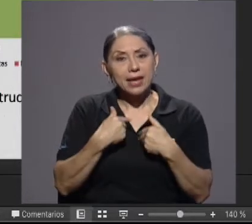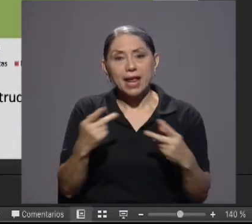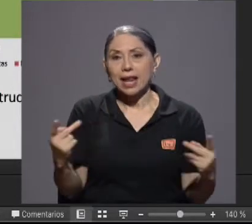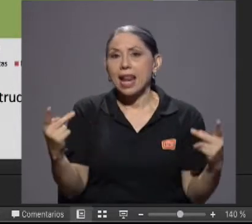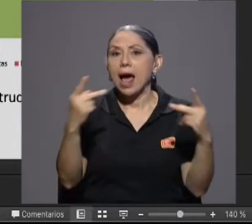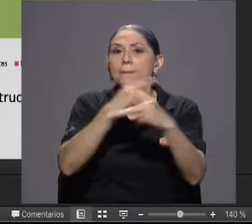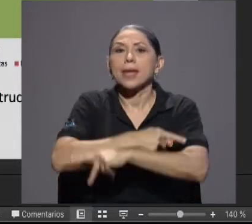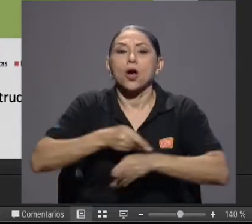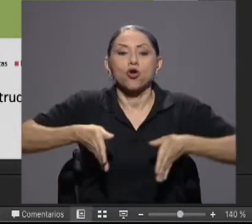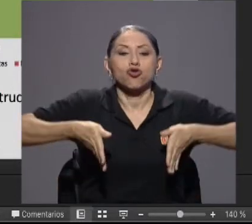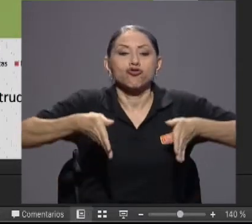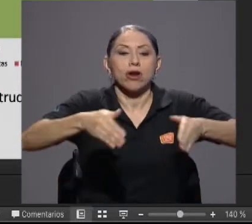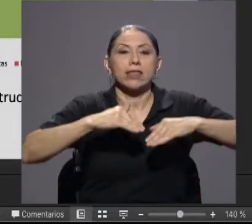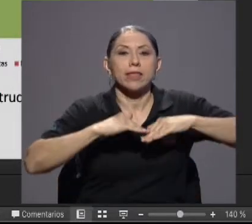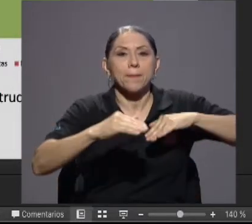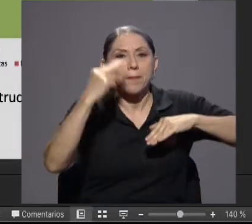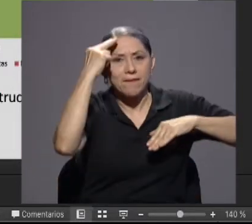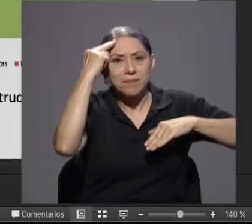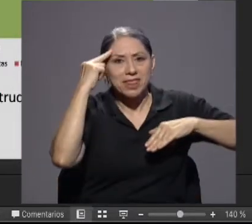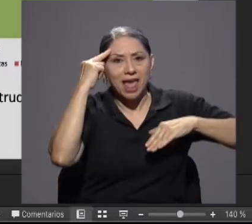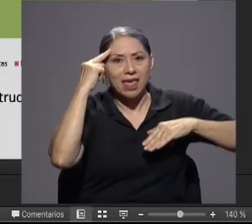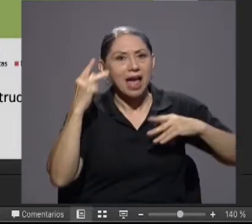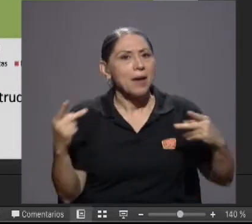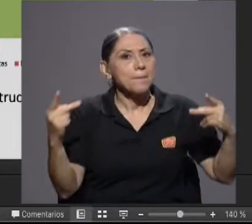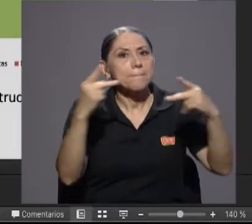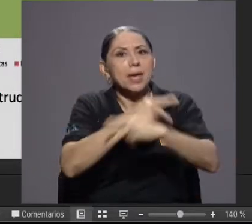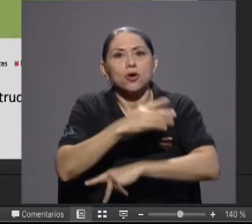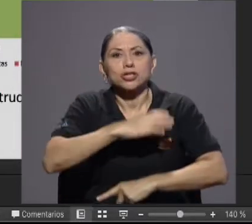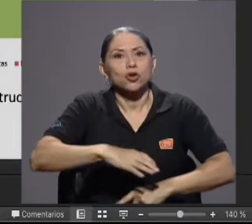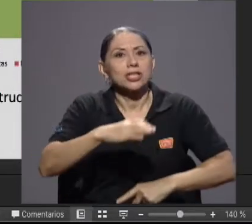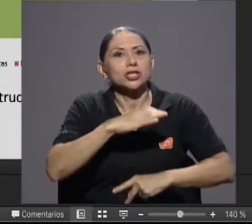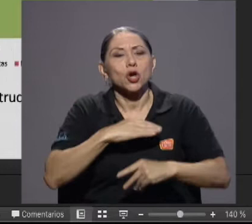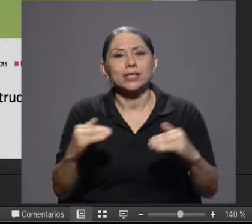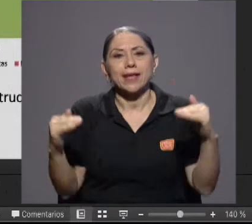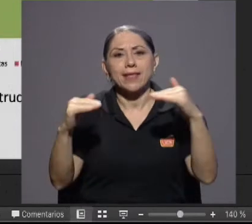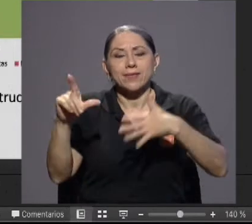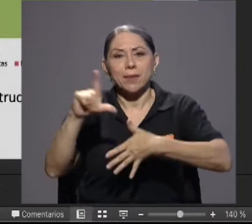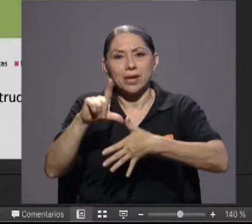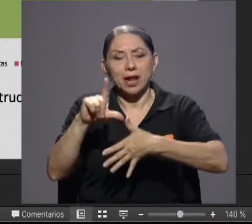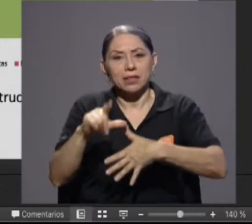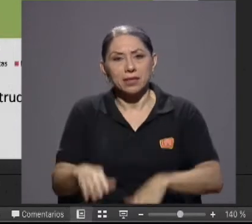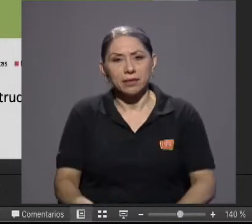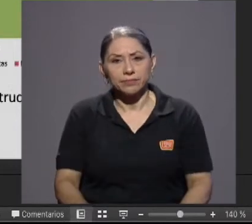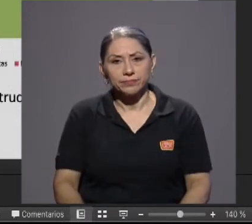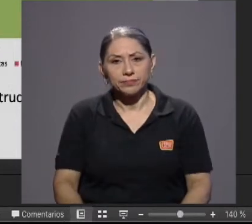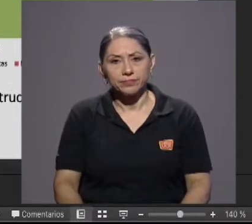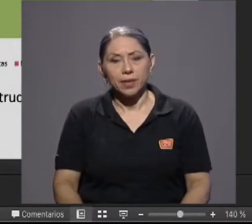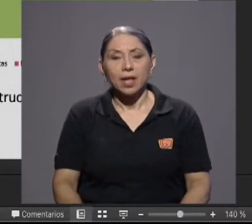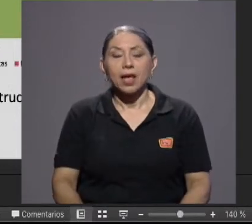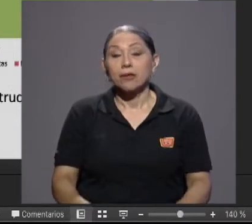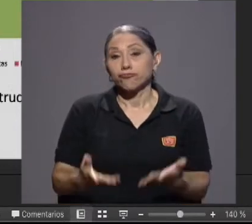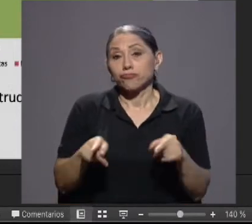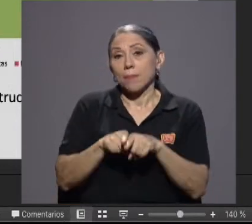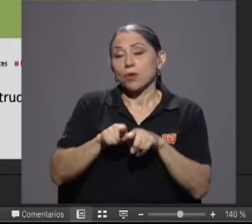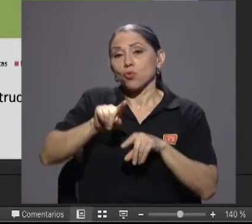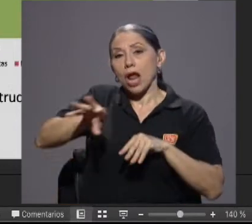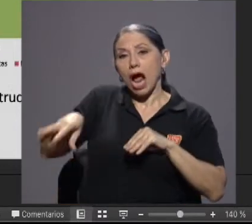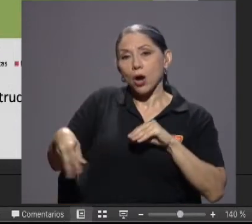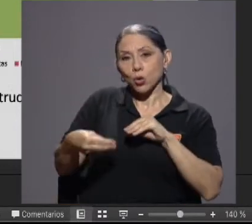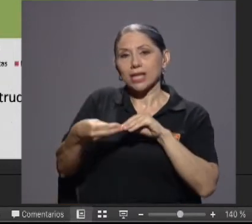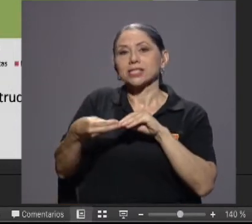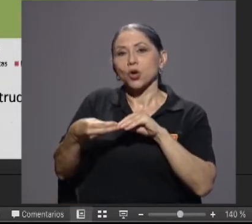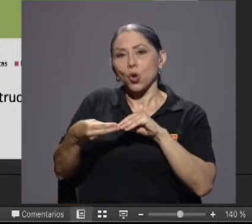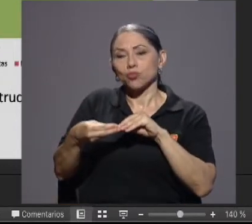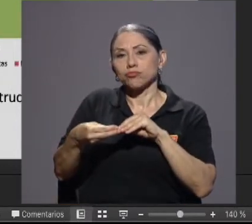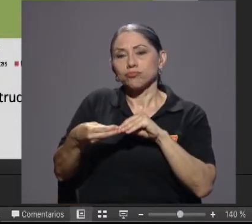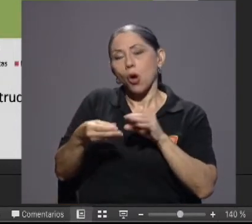red pavimentada o en peores condiciones de América Latina. Ahora, ahí hay que hacer una acotación o